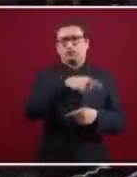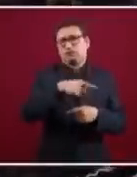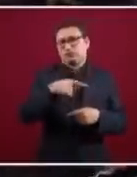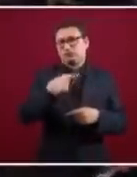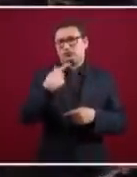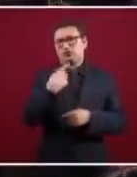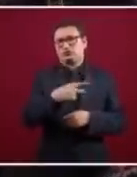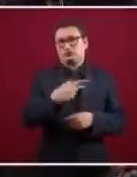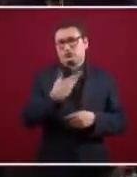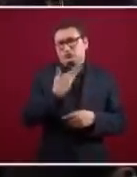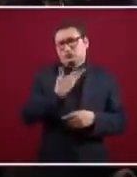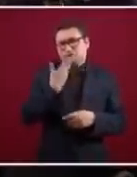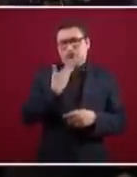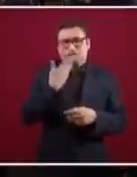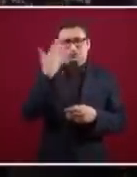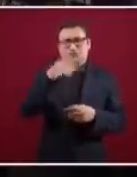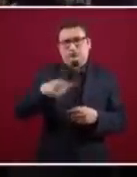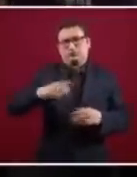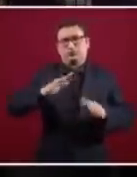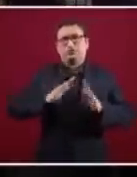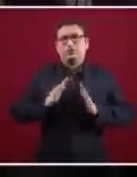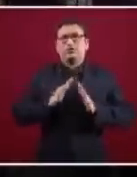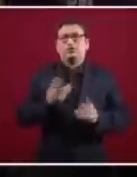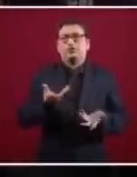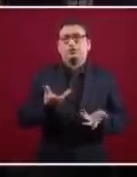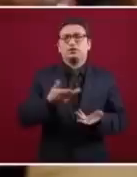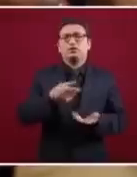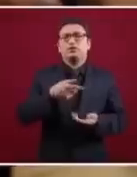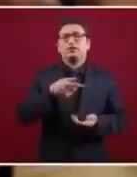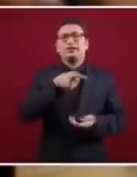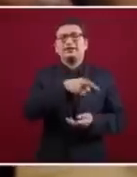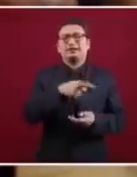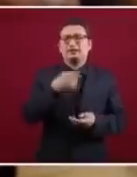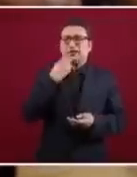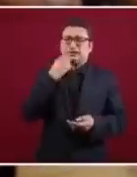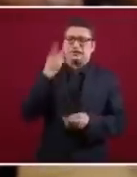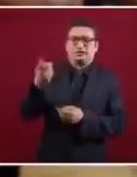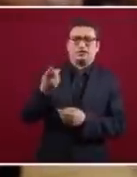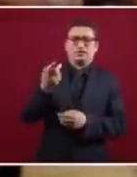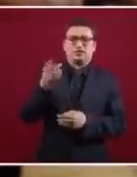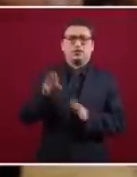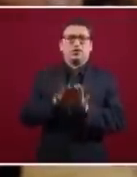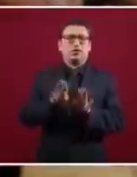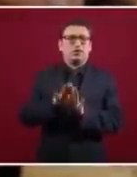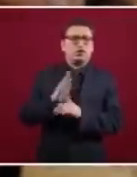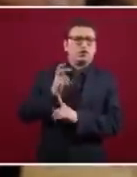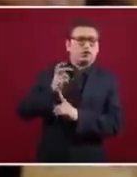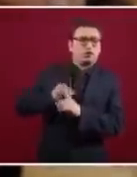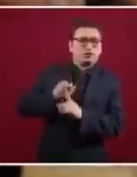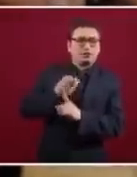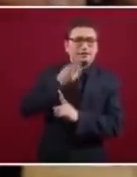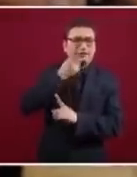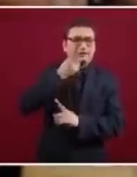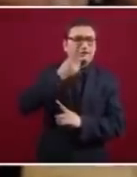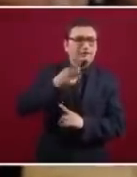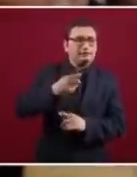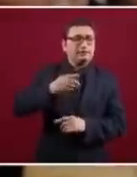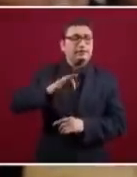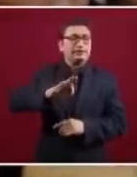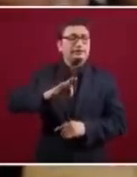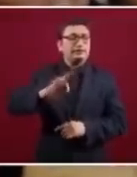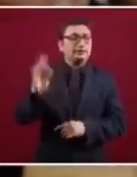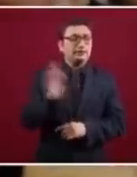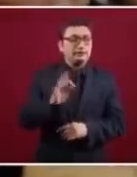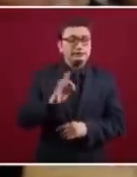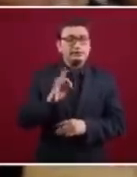de manera contemporánea el ejército y no ponga en duda en poner en duda incluso mencionar la posibilidad de